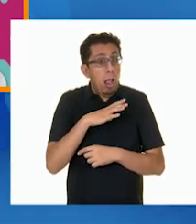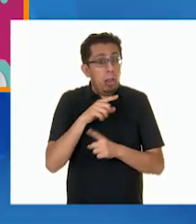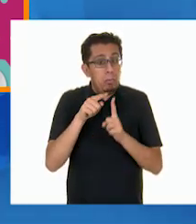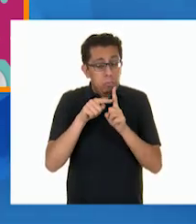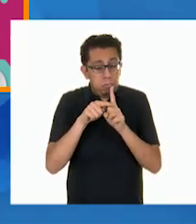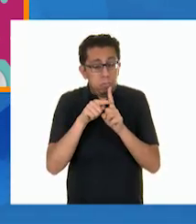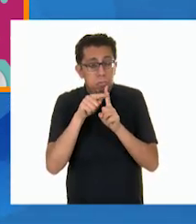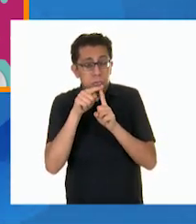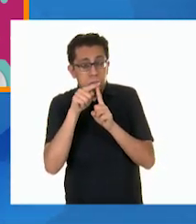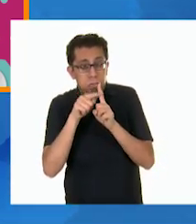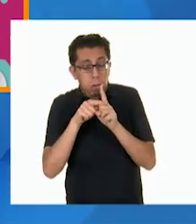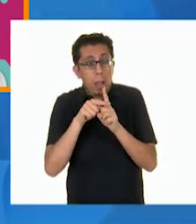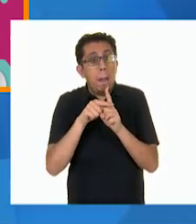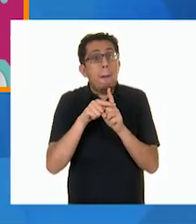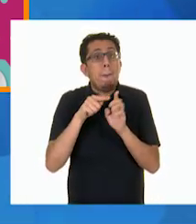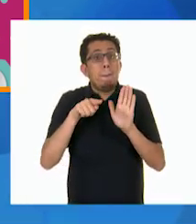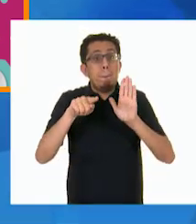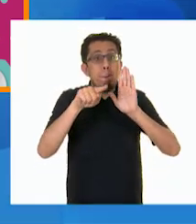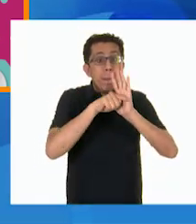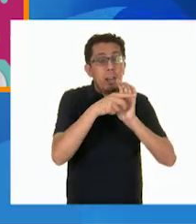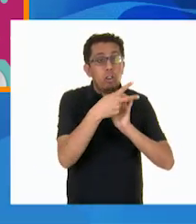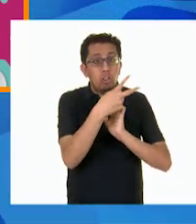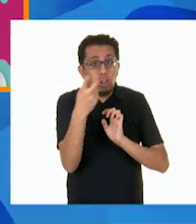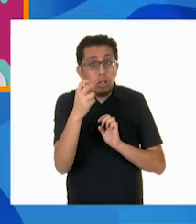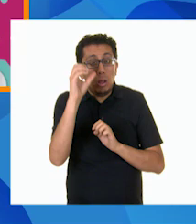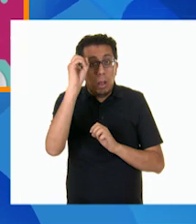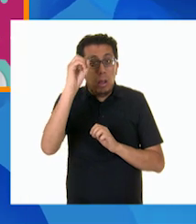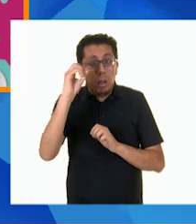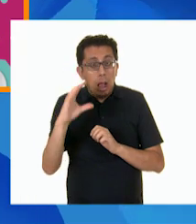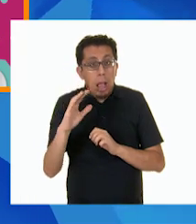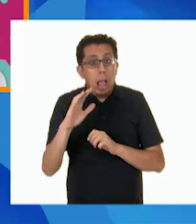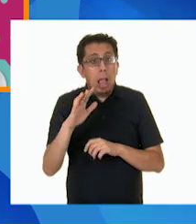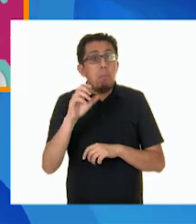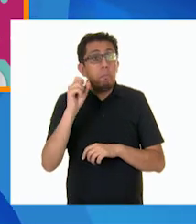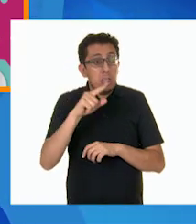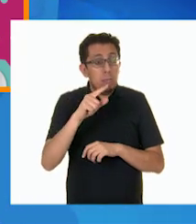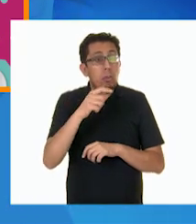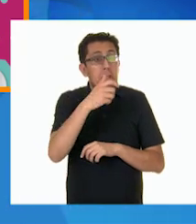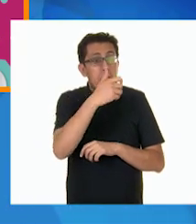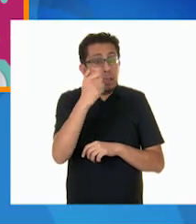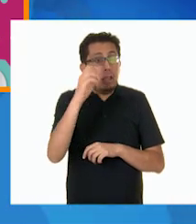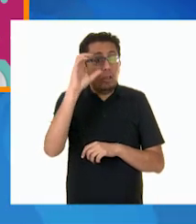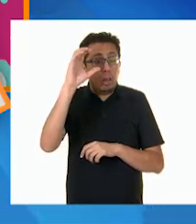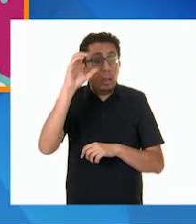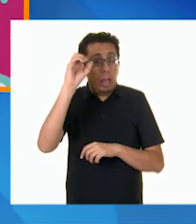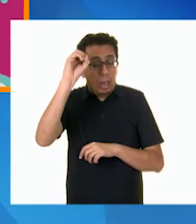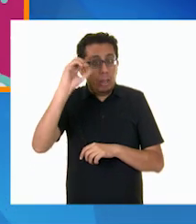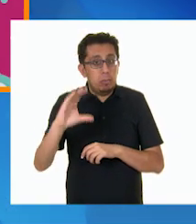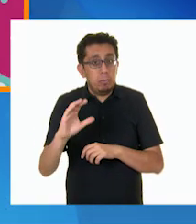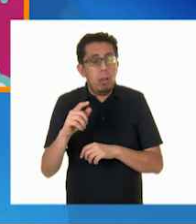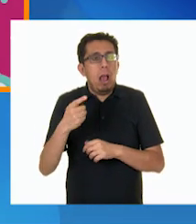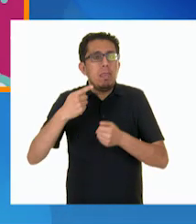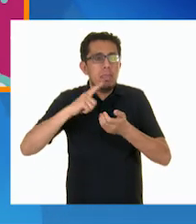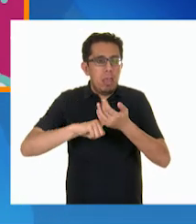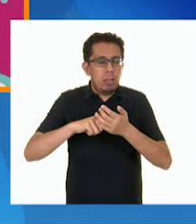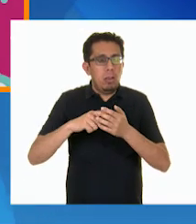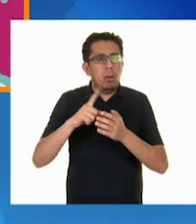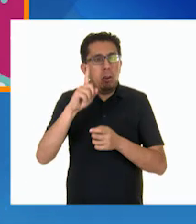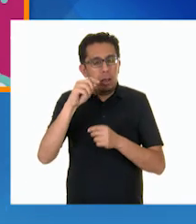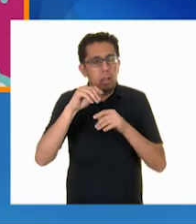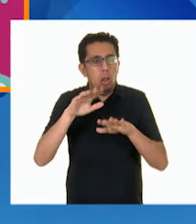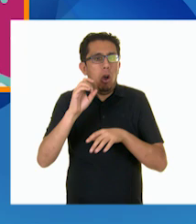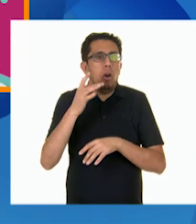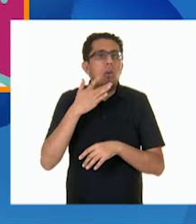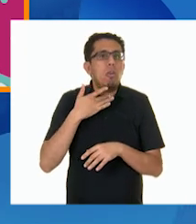temperaturas de entre menos 200 grados Celsius hasta 600 grados Celsius en gases o líquidos. Cámara